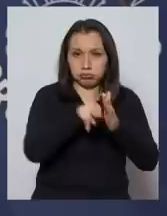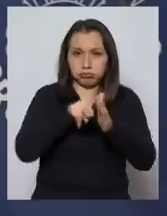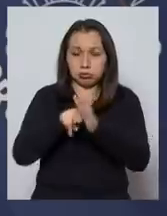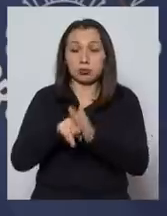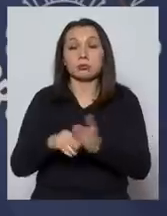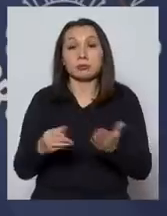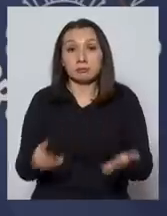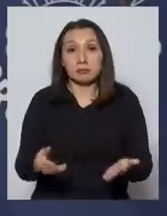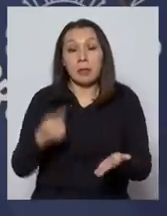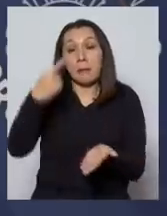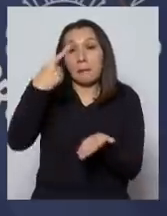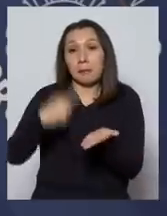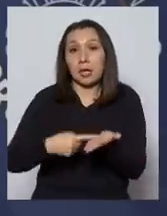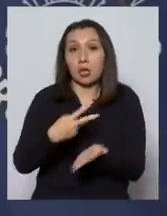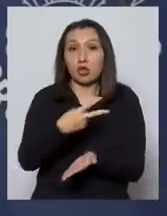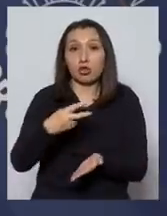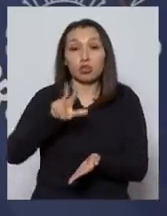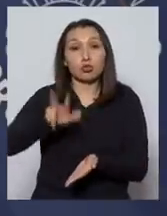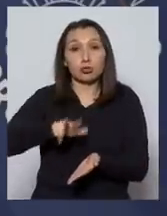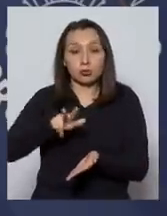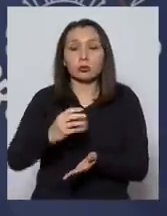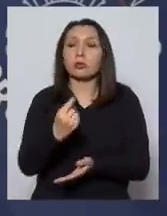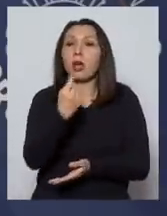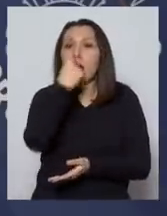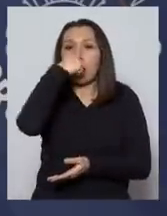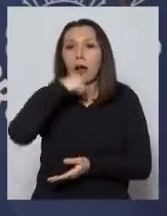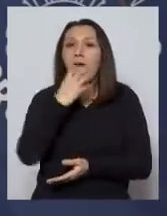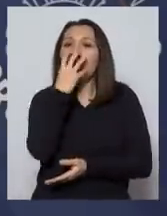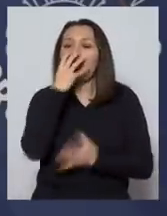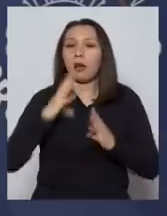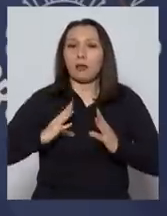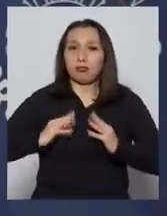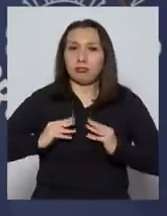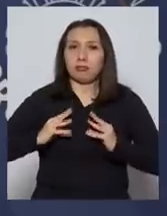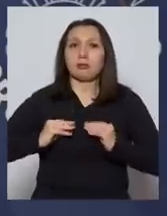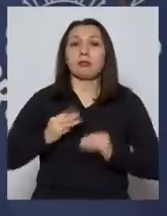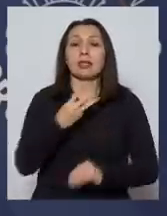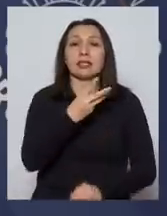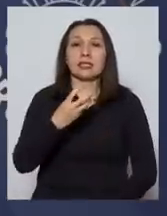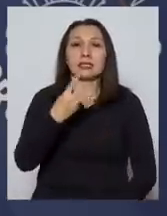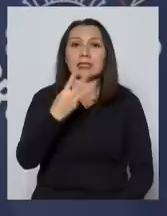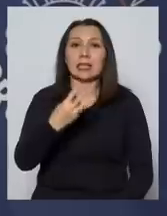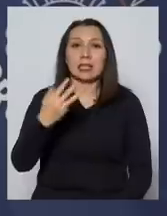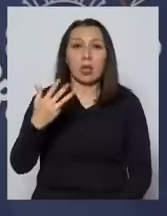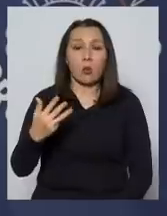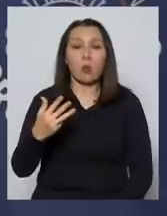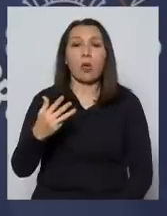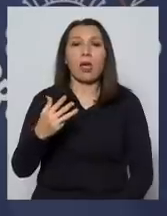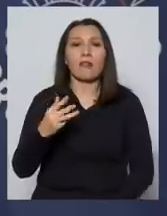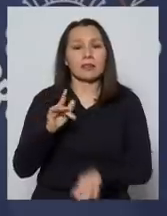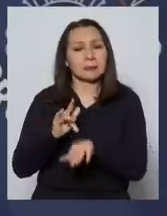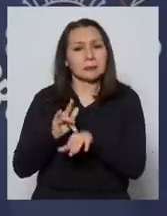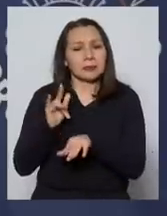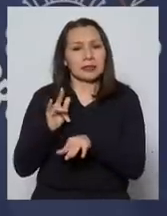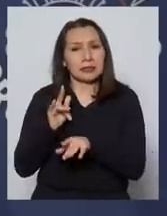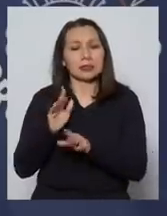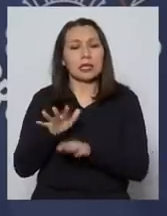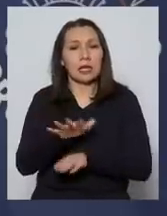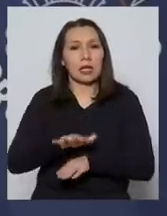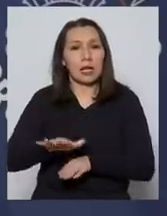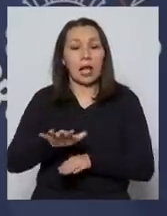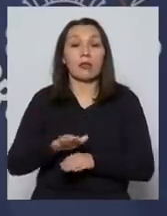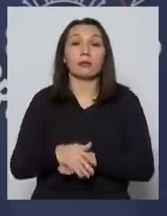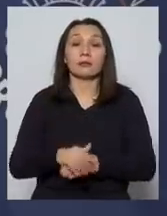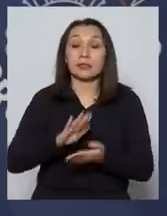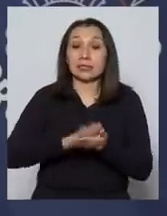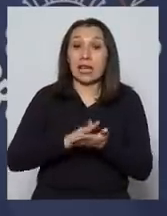cuales 1.218 se encuentran en ventilación mecánica y 339 en un estado crítico. La red